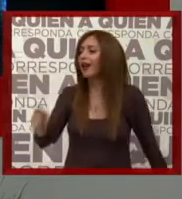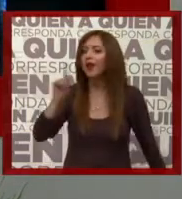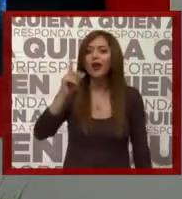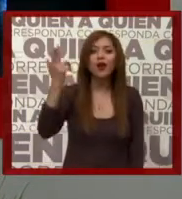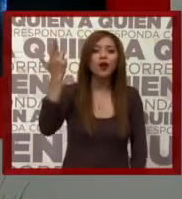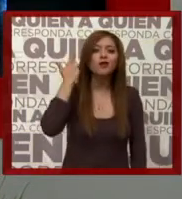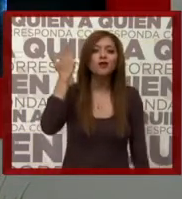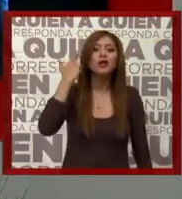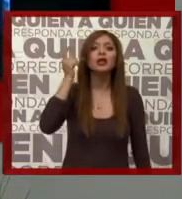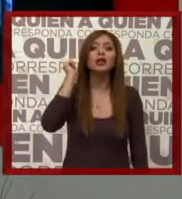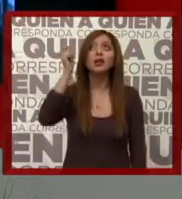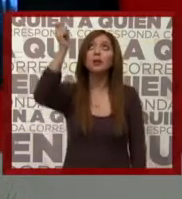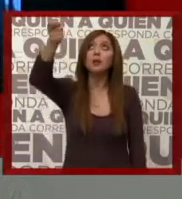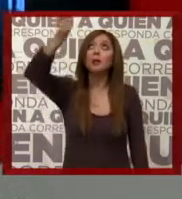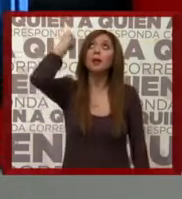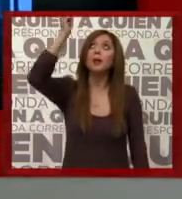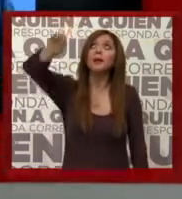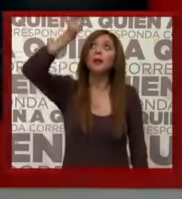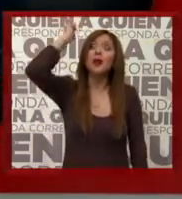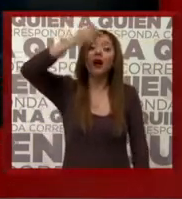es la campana que está abajo.